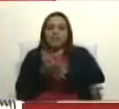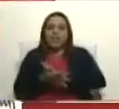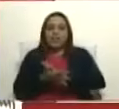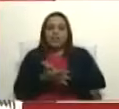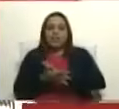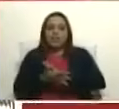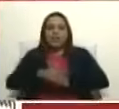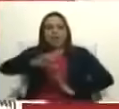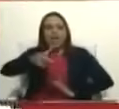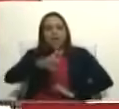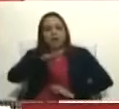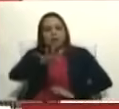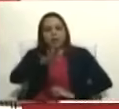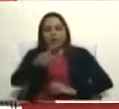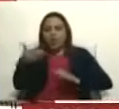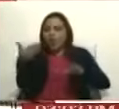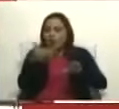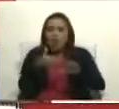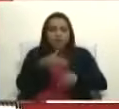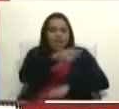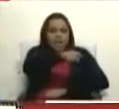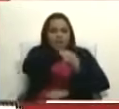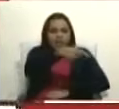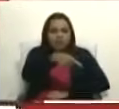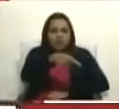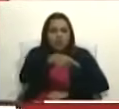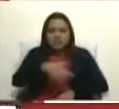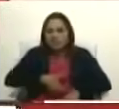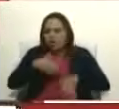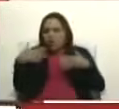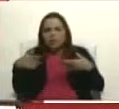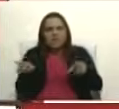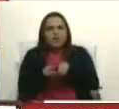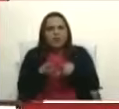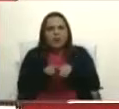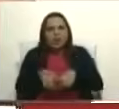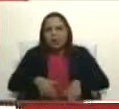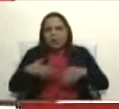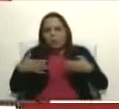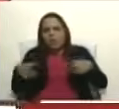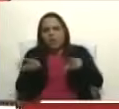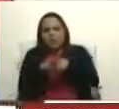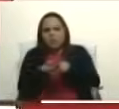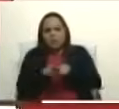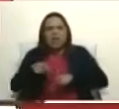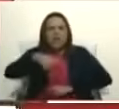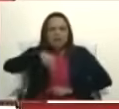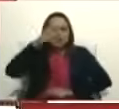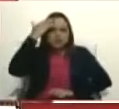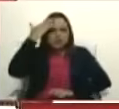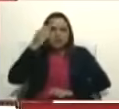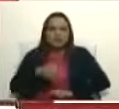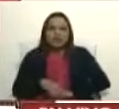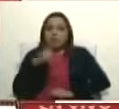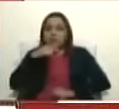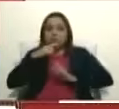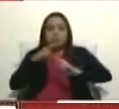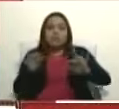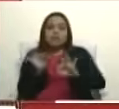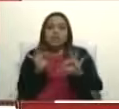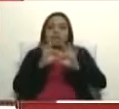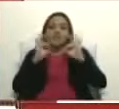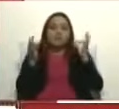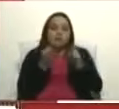G4? Contra ellos, se odian. Y ellos lo saben, van, no respetan a la familia, no